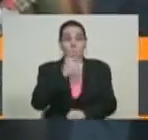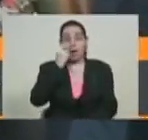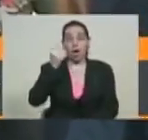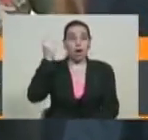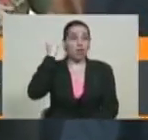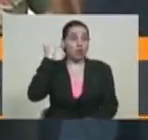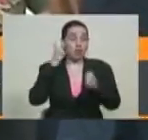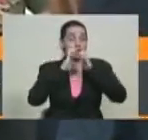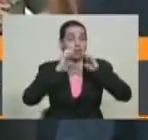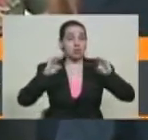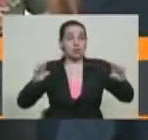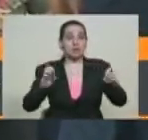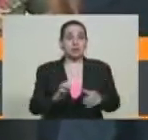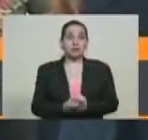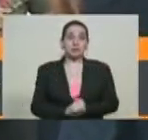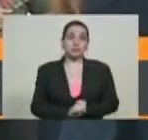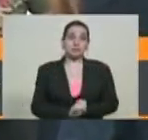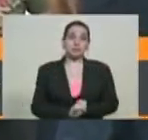trabajadoras de la educación